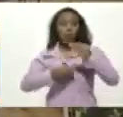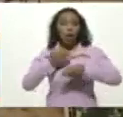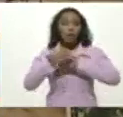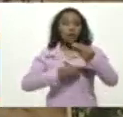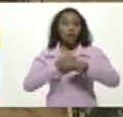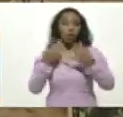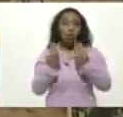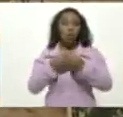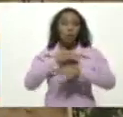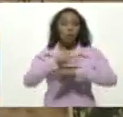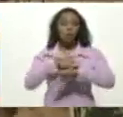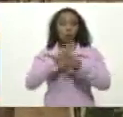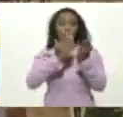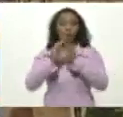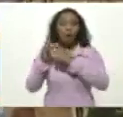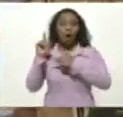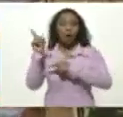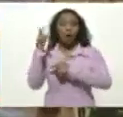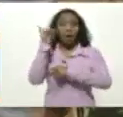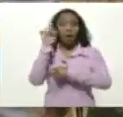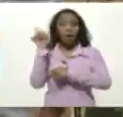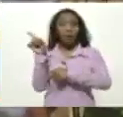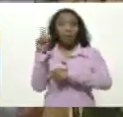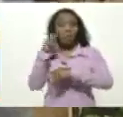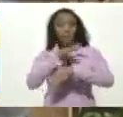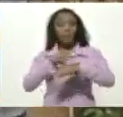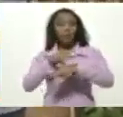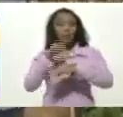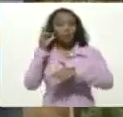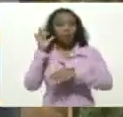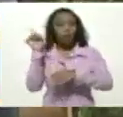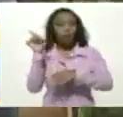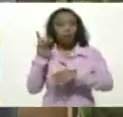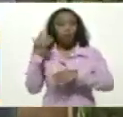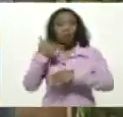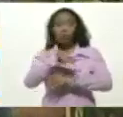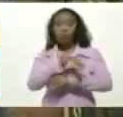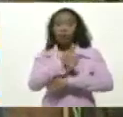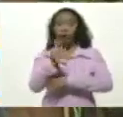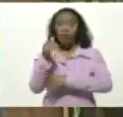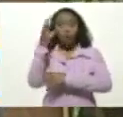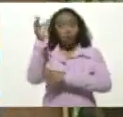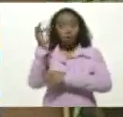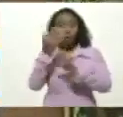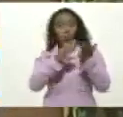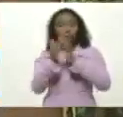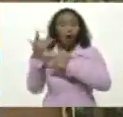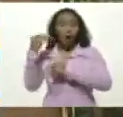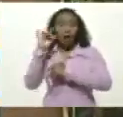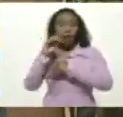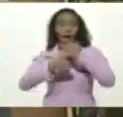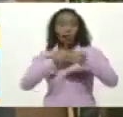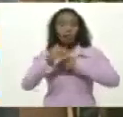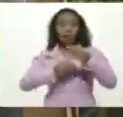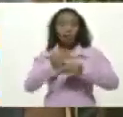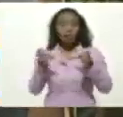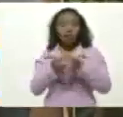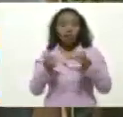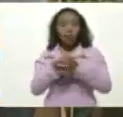al Ministerio de Comunas. Allá se encuentra nuestra ministra Noris Herrera, en donde en cada consejo comunal estamos conformando